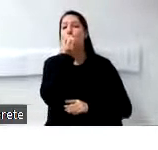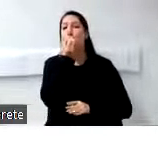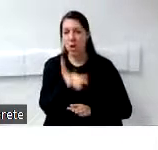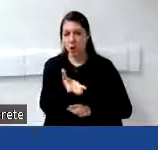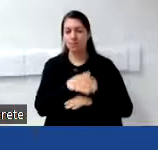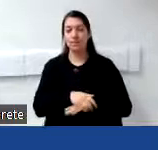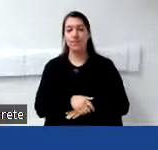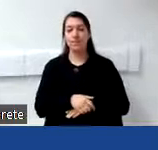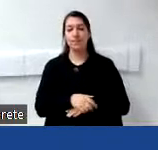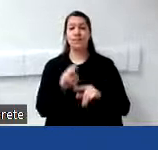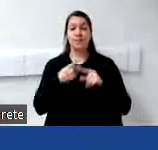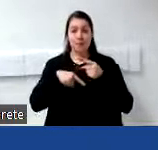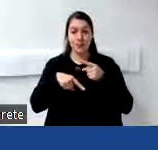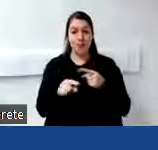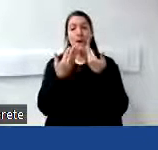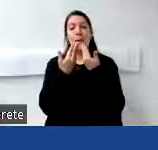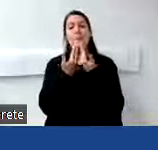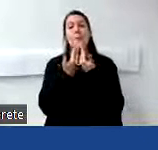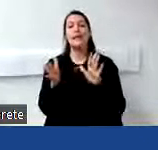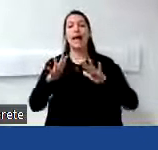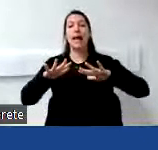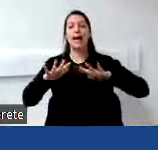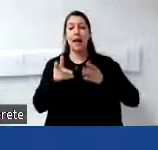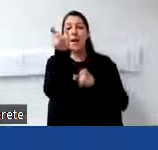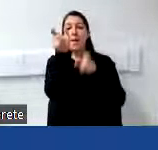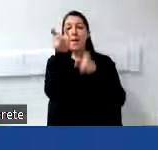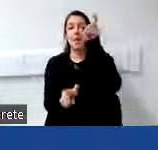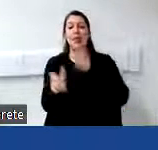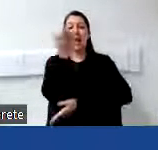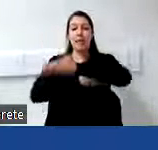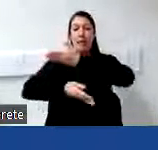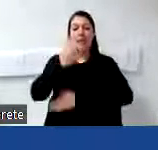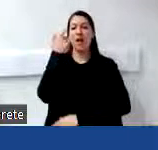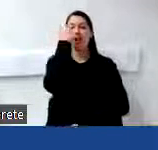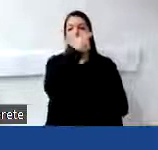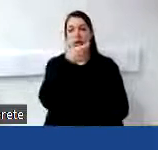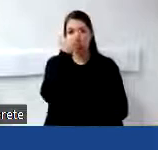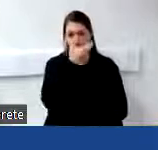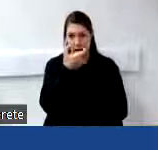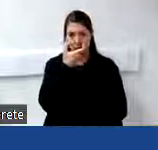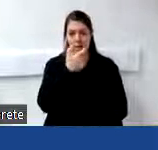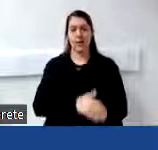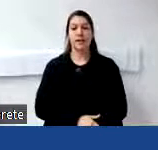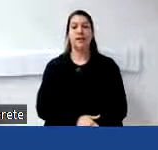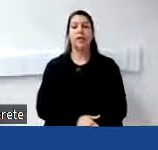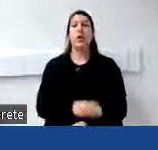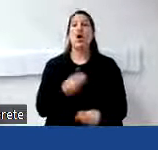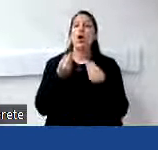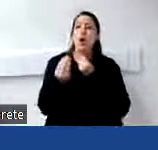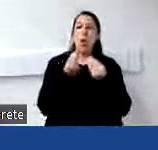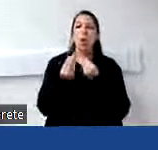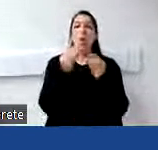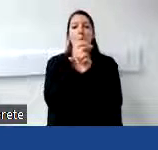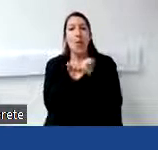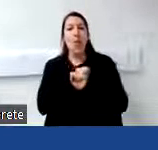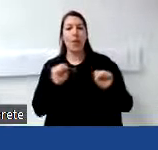brindar. Entonces vamos a empezar con lo que son las personas con discapacidad visual, ¿sí? ¿Cómo nosotros